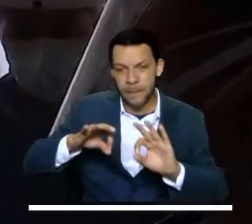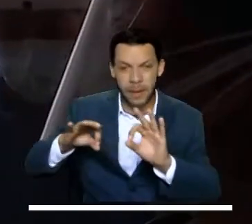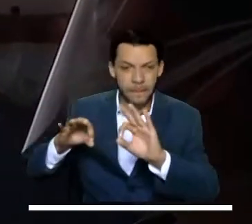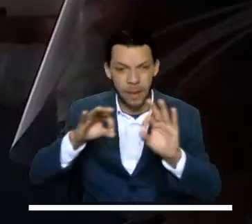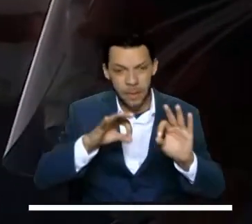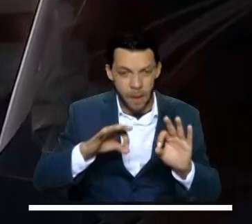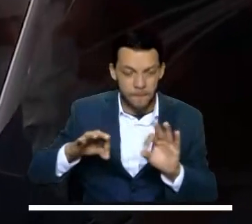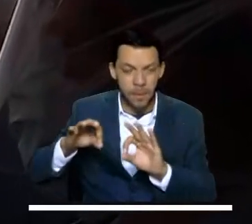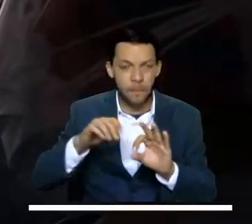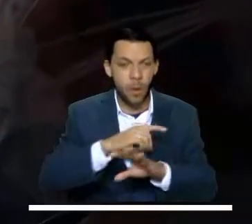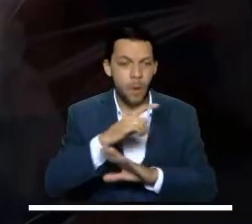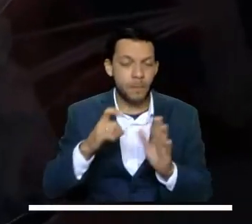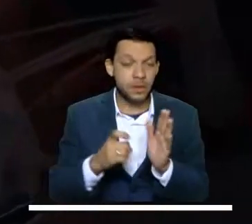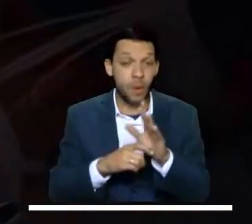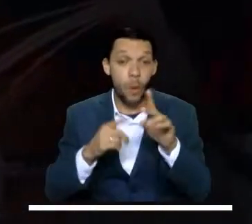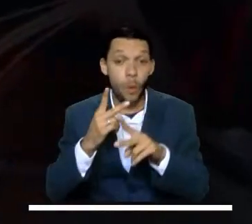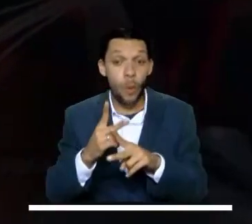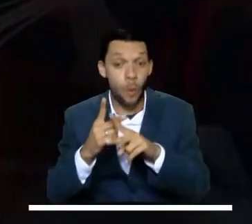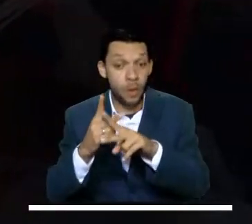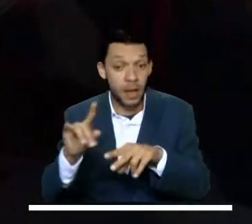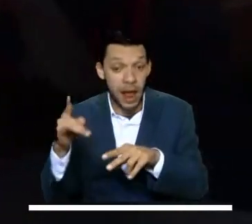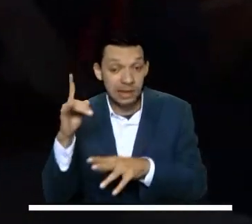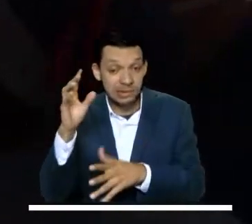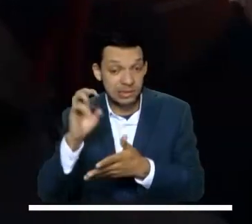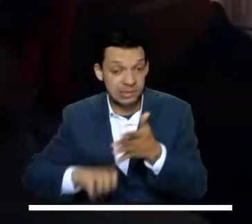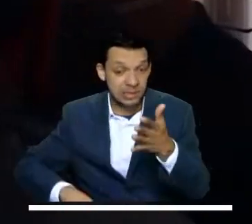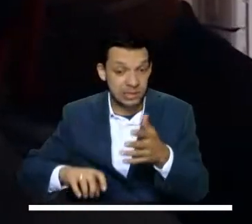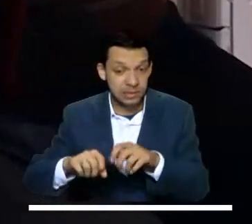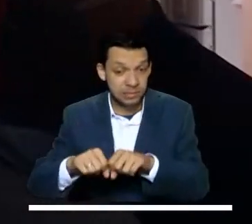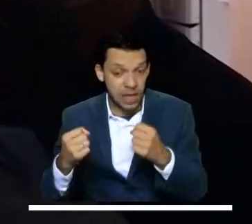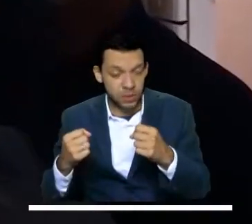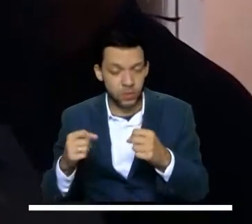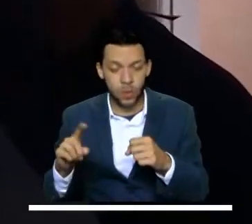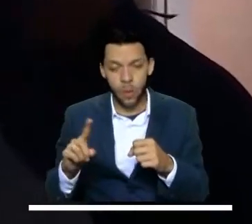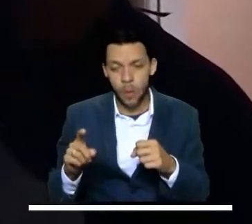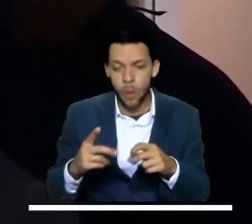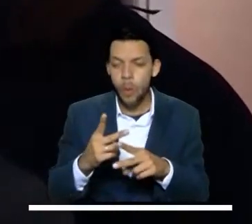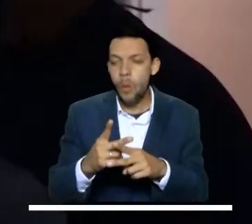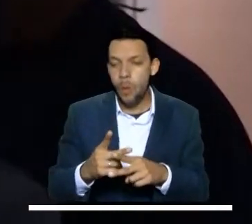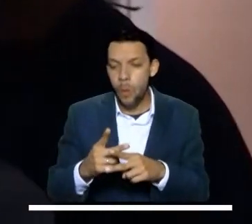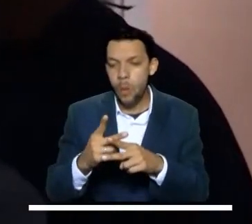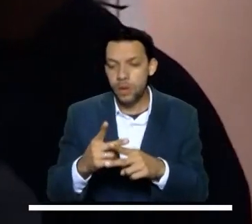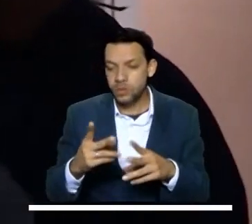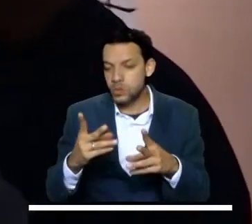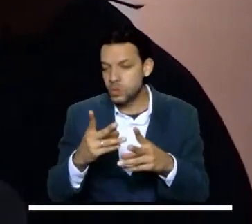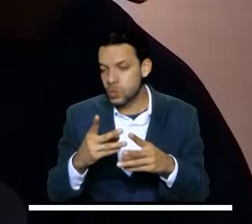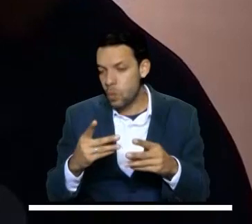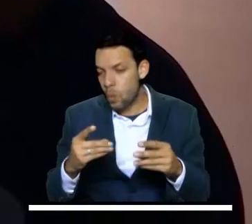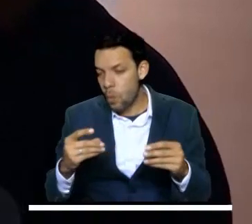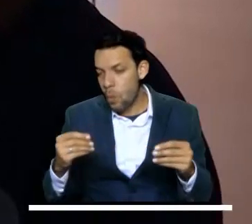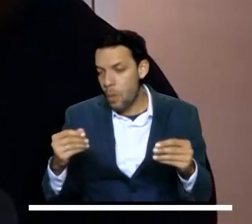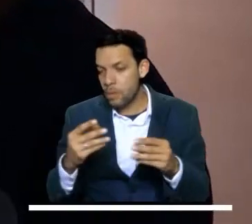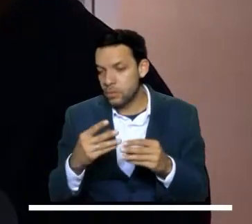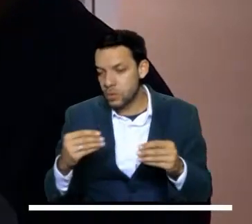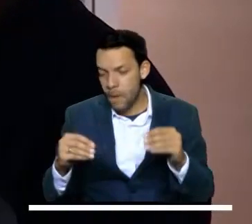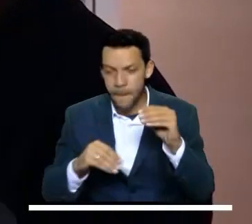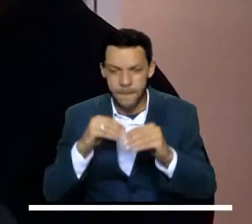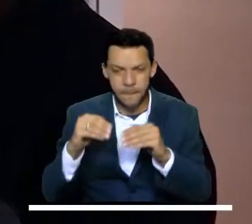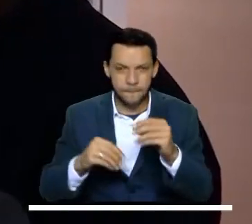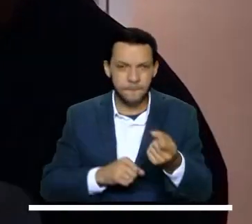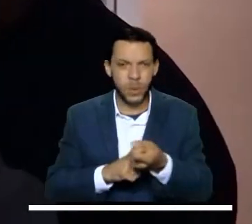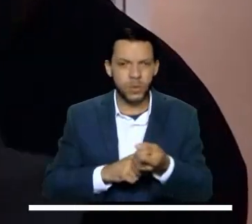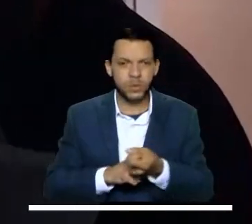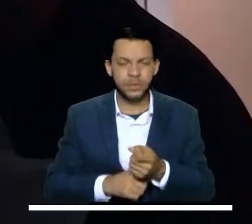una colectomía total o el retiro total del colon, como se hacía antiguamente. Hoy día se pueden hacer retiros parciales o aún de la mucosa nada